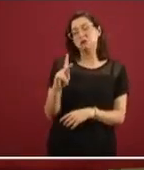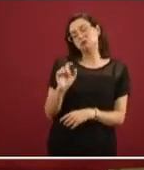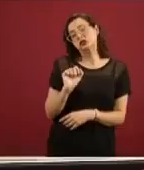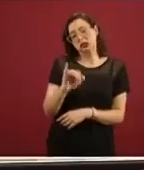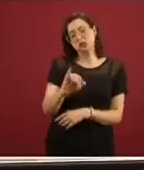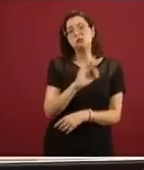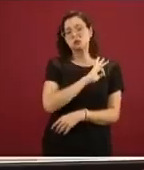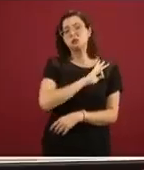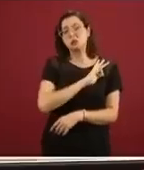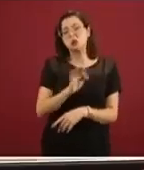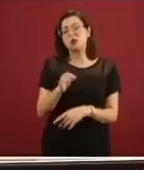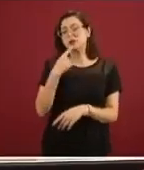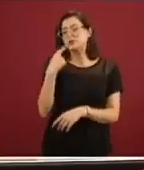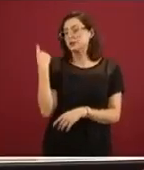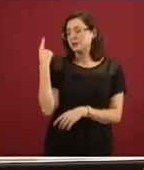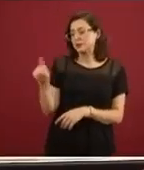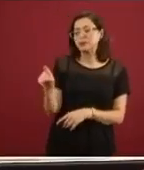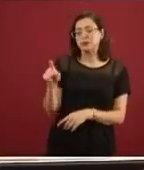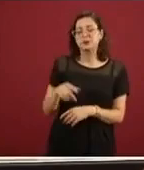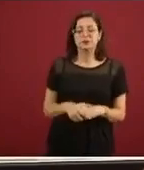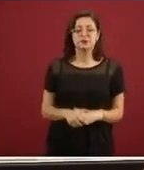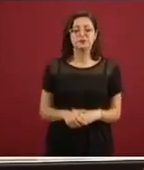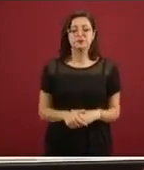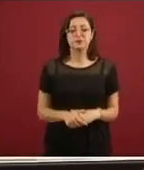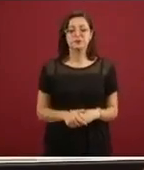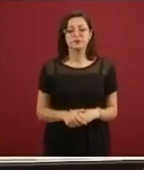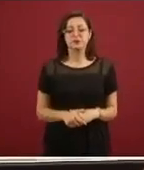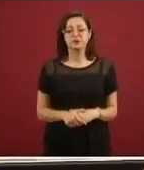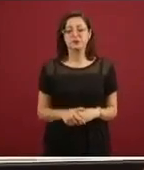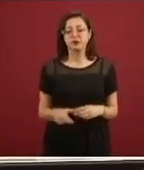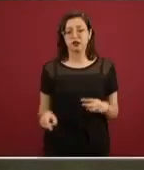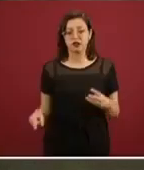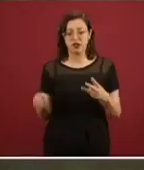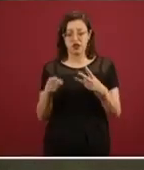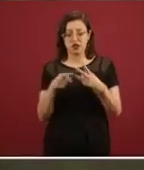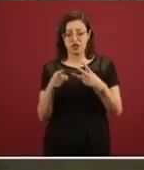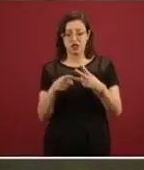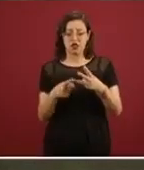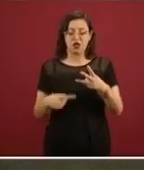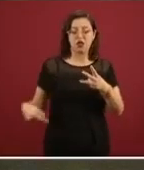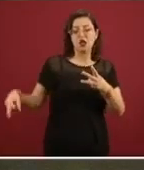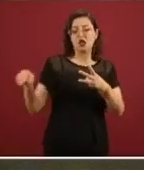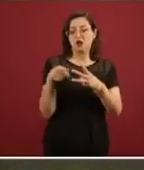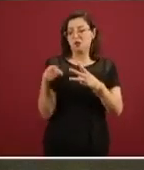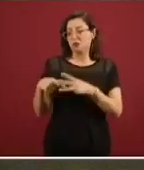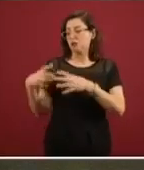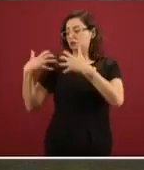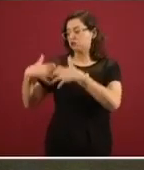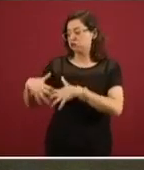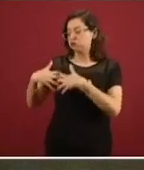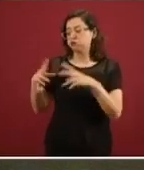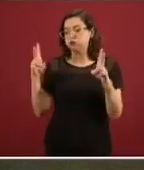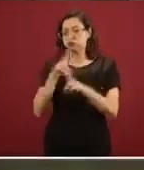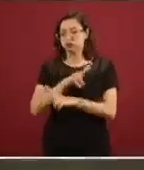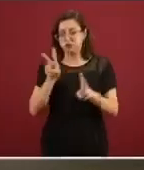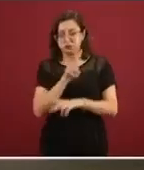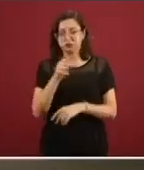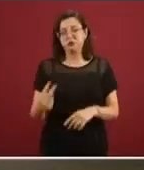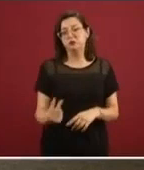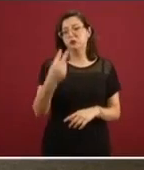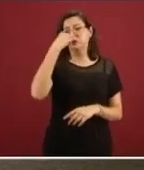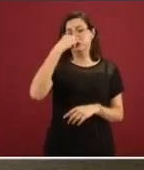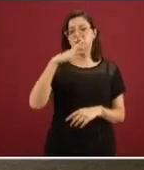la configuración de un delito, ¿no? Sobre los ventiladores, efectivamente ha habido una muy